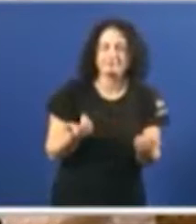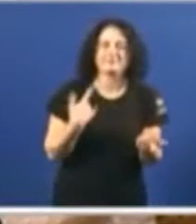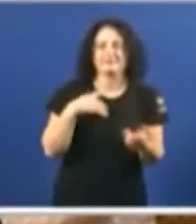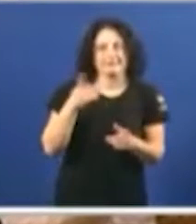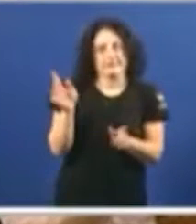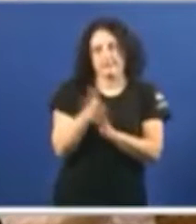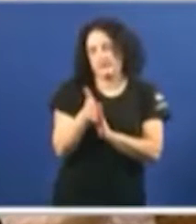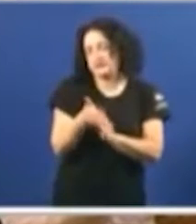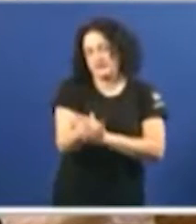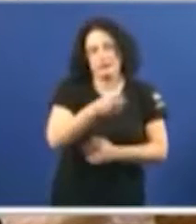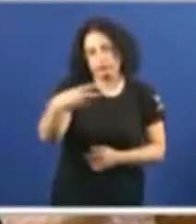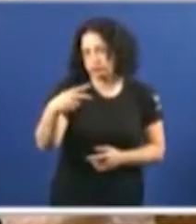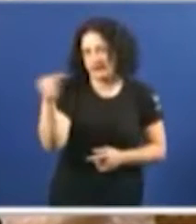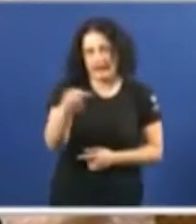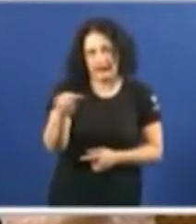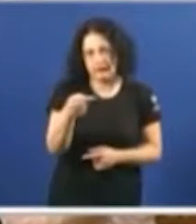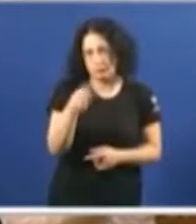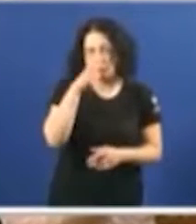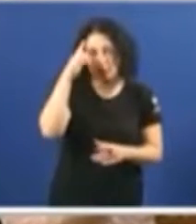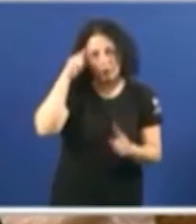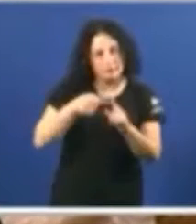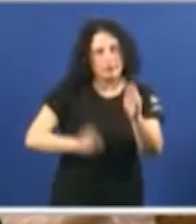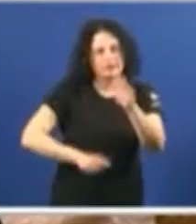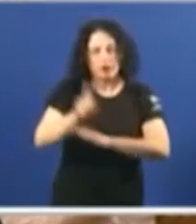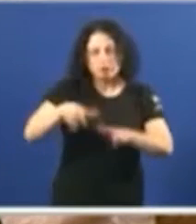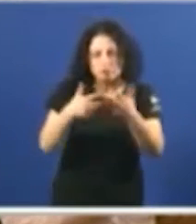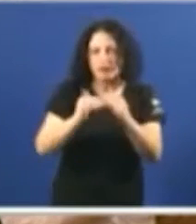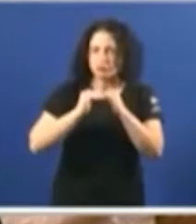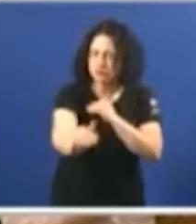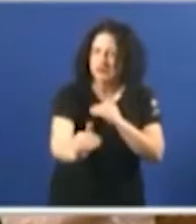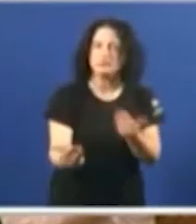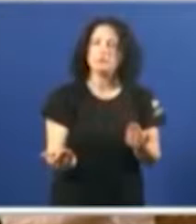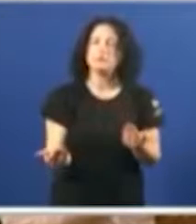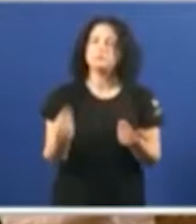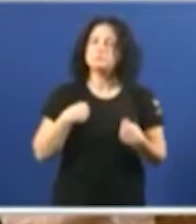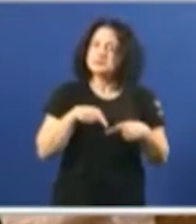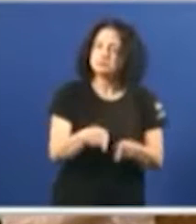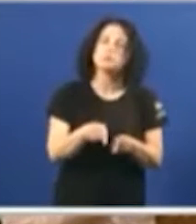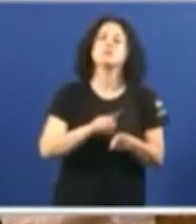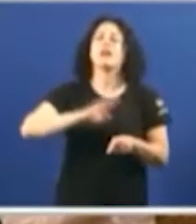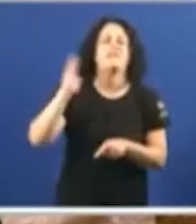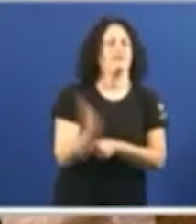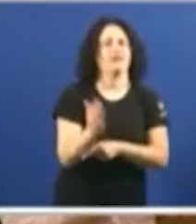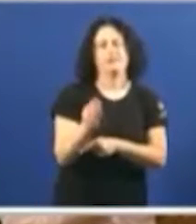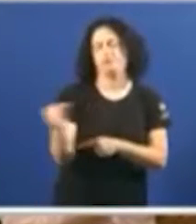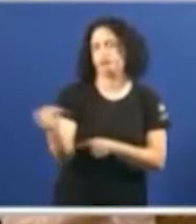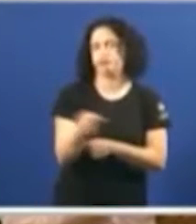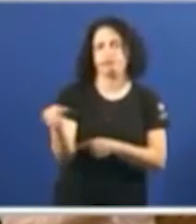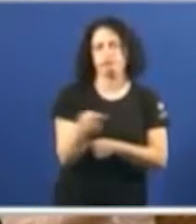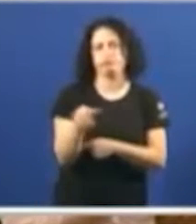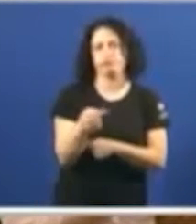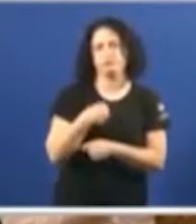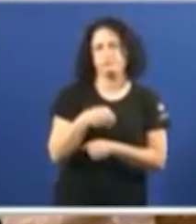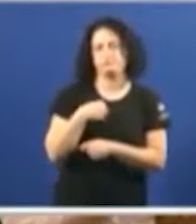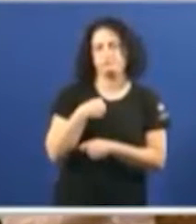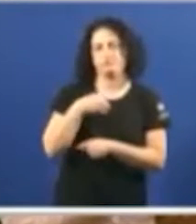consecuencias negativas que iso implica para un desenvolvemento social sustentable das mesmas, e afecta moi negativamente ao seu